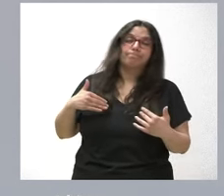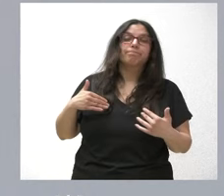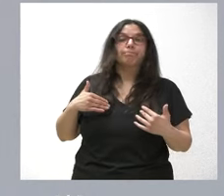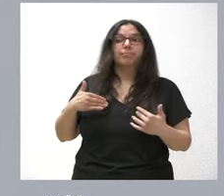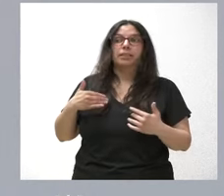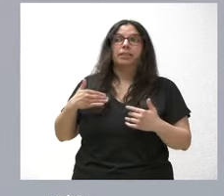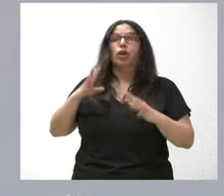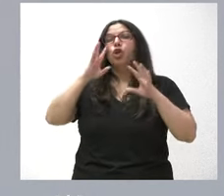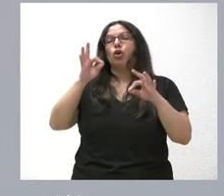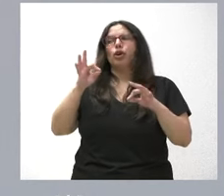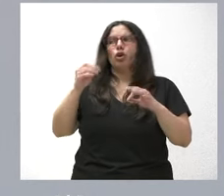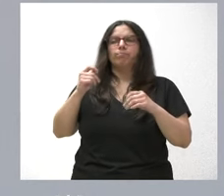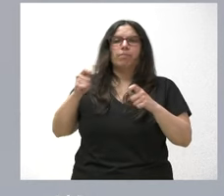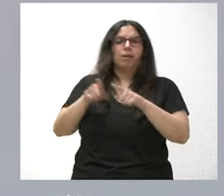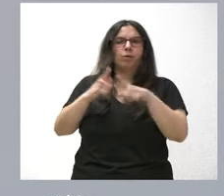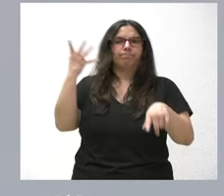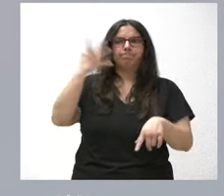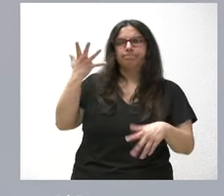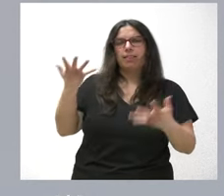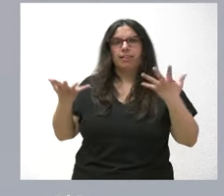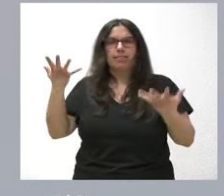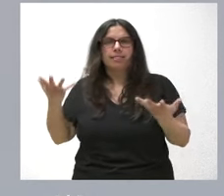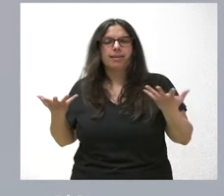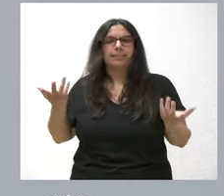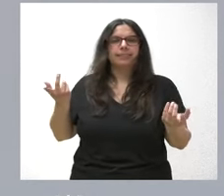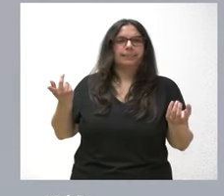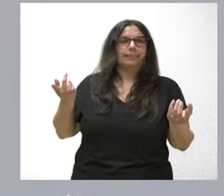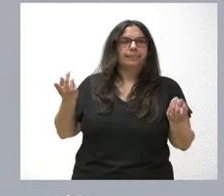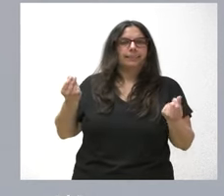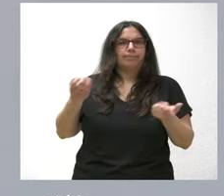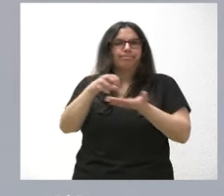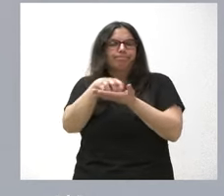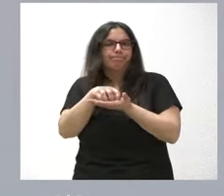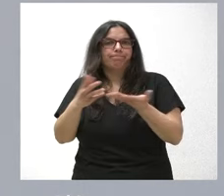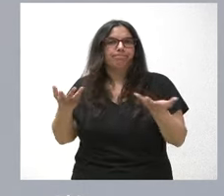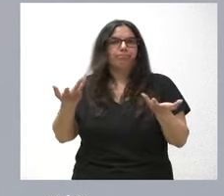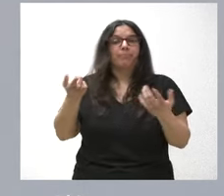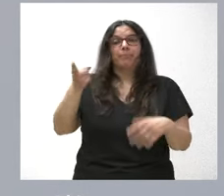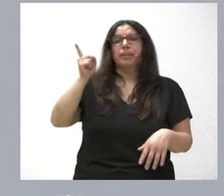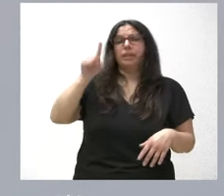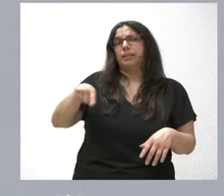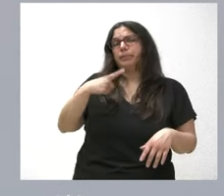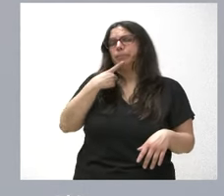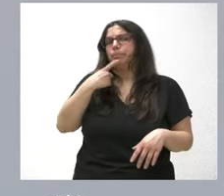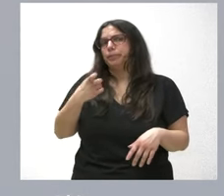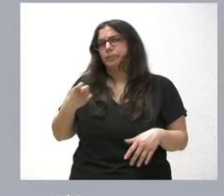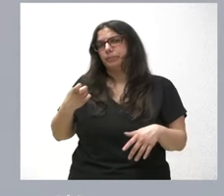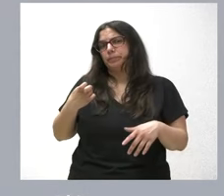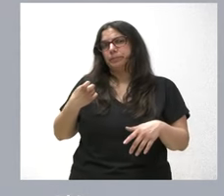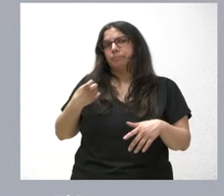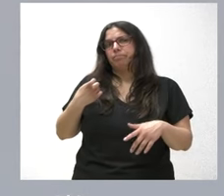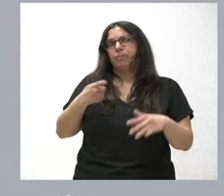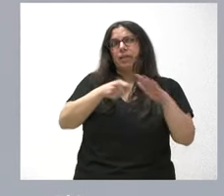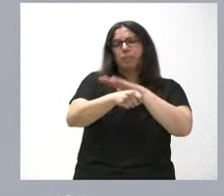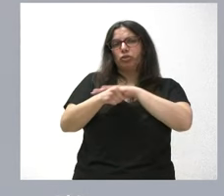genera desconfianza, genera inseguridad, genera incertidumbre y también dificulta la realización de algunas